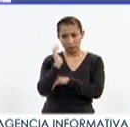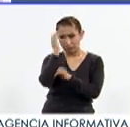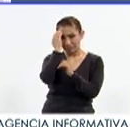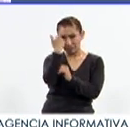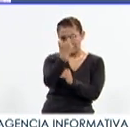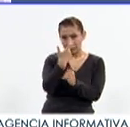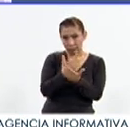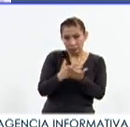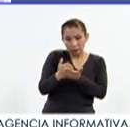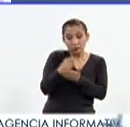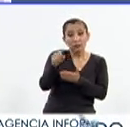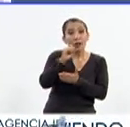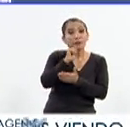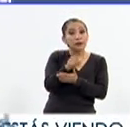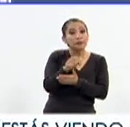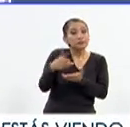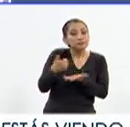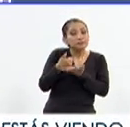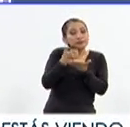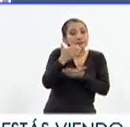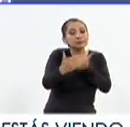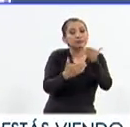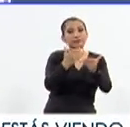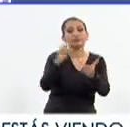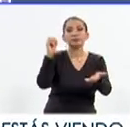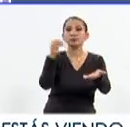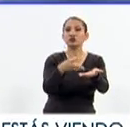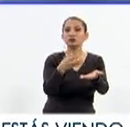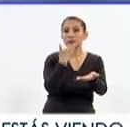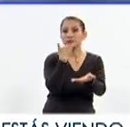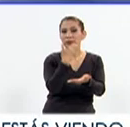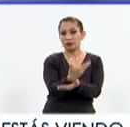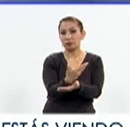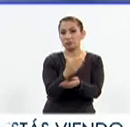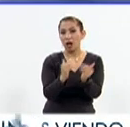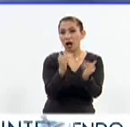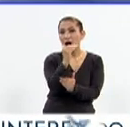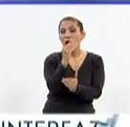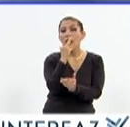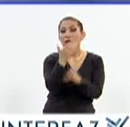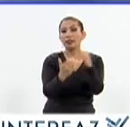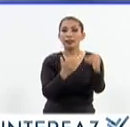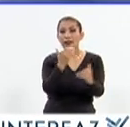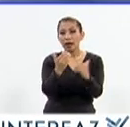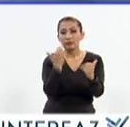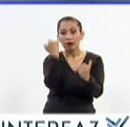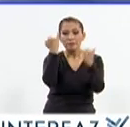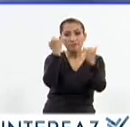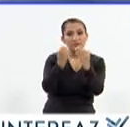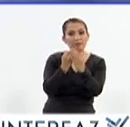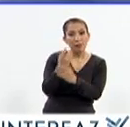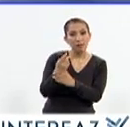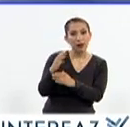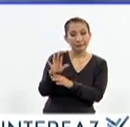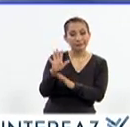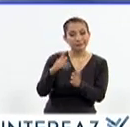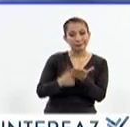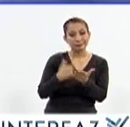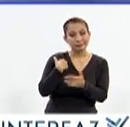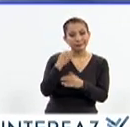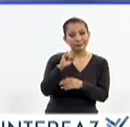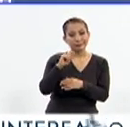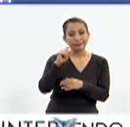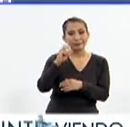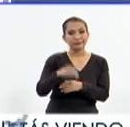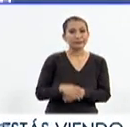conocimiento económico que traigan, va a ser lo que va a impulsar y enriquecer, como bien dices, el desarrollo o la innovación dentro de la